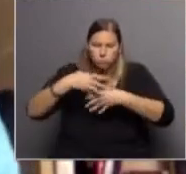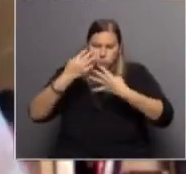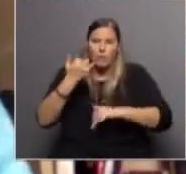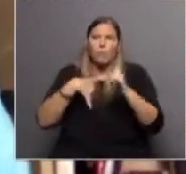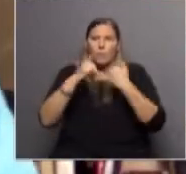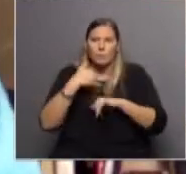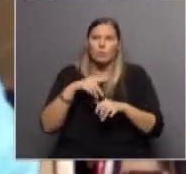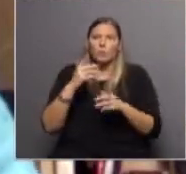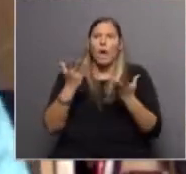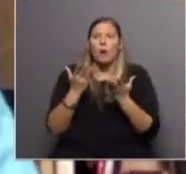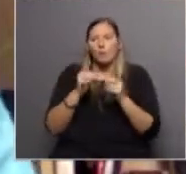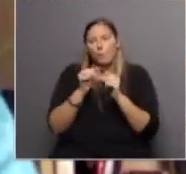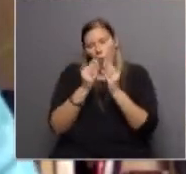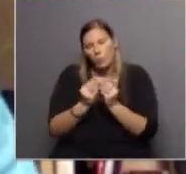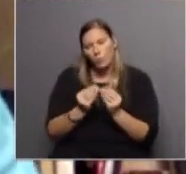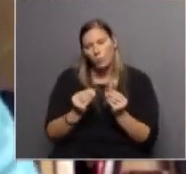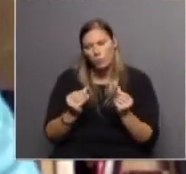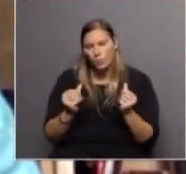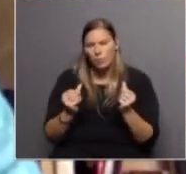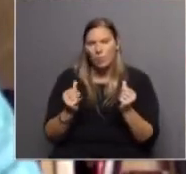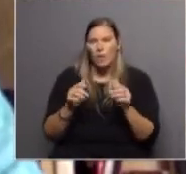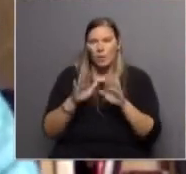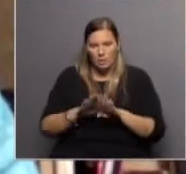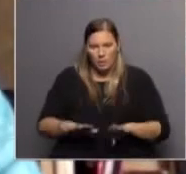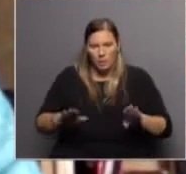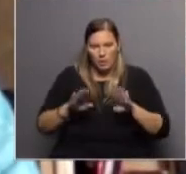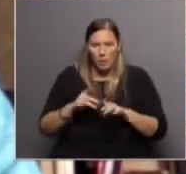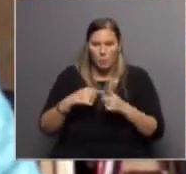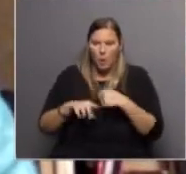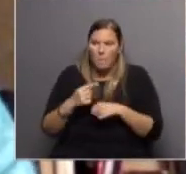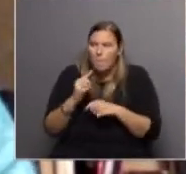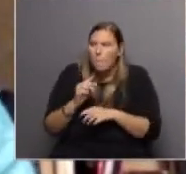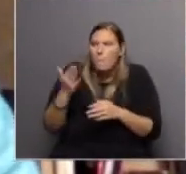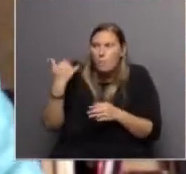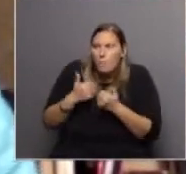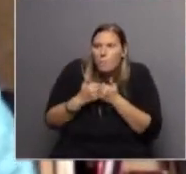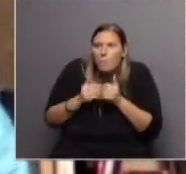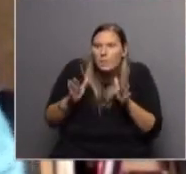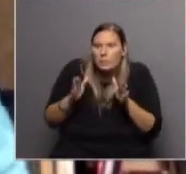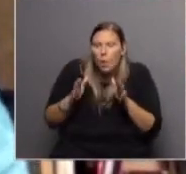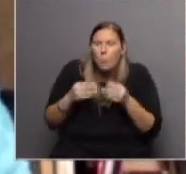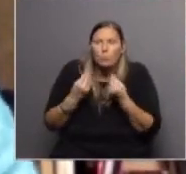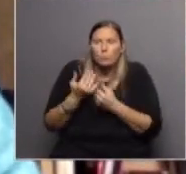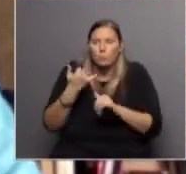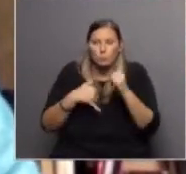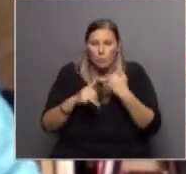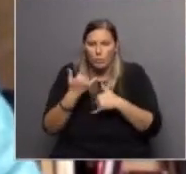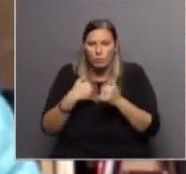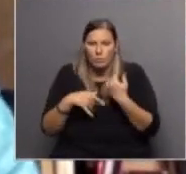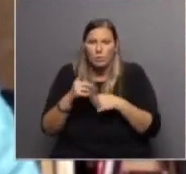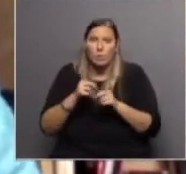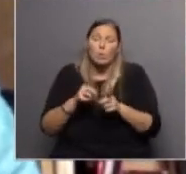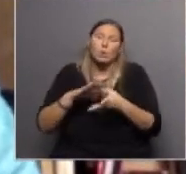todo el tiempo. Ahora se ha aquietado bastante, pero al principio era muy, muy, muy intenso. Y bueno, otros canales